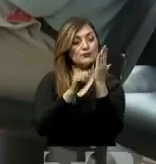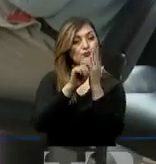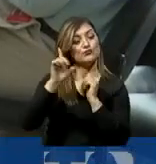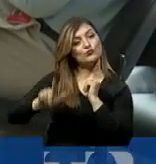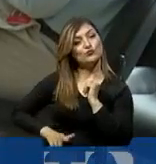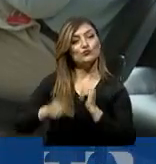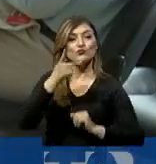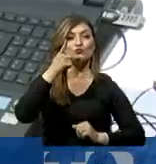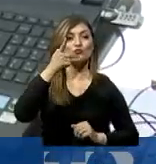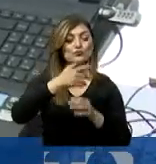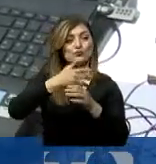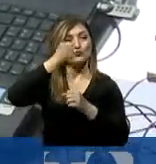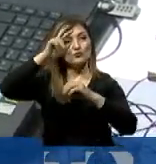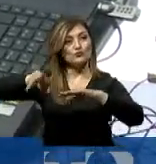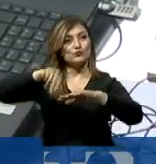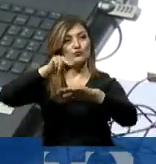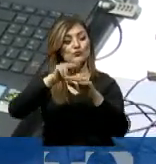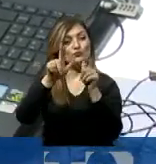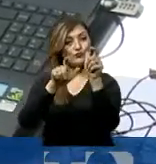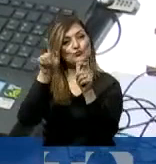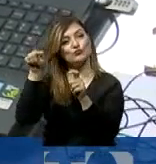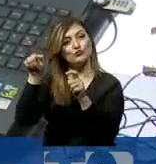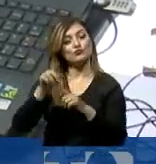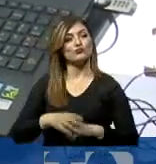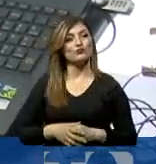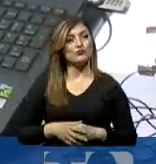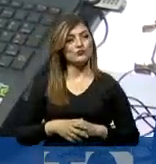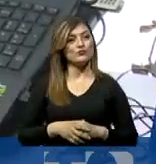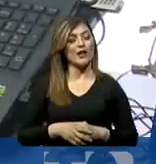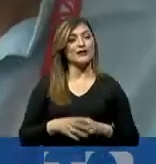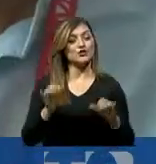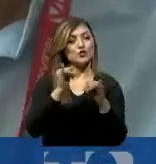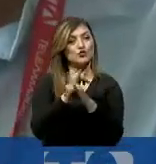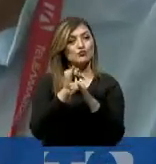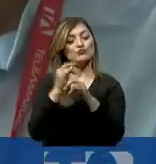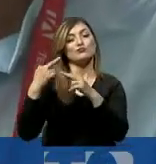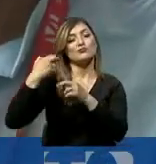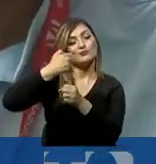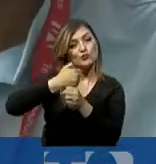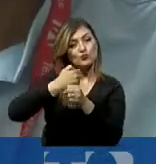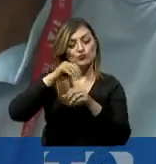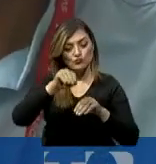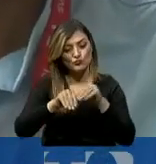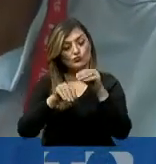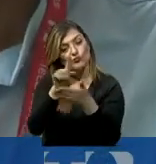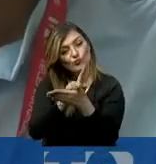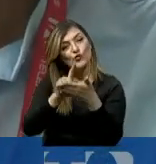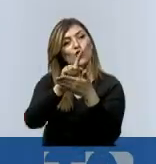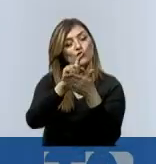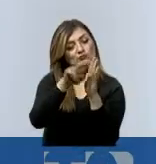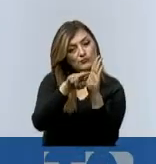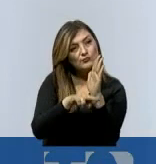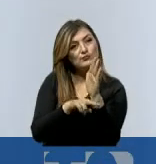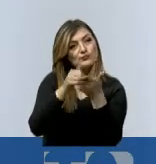de Salud Pública y la Federación Nacional de y para la Discapacidad son las entidades que trabajaron en la construcción y diseño de este